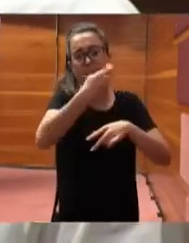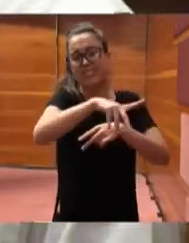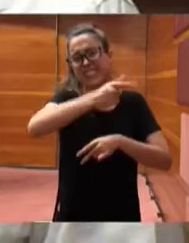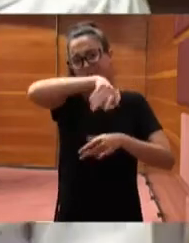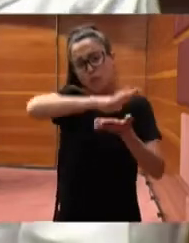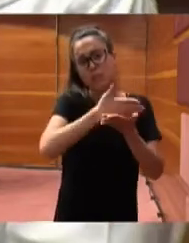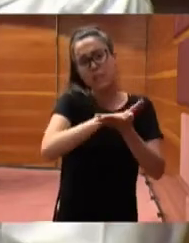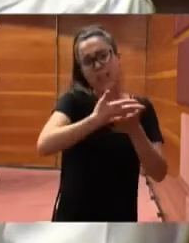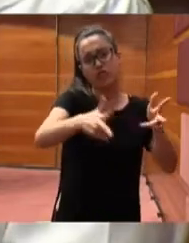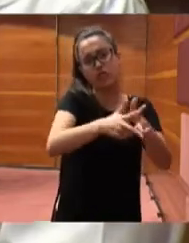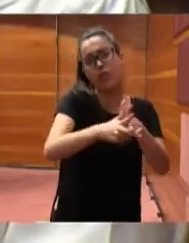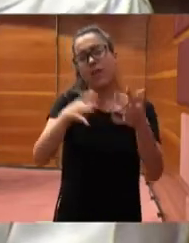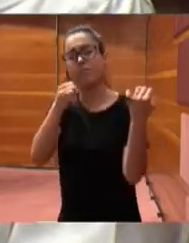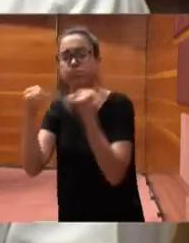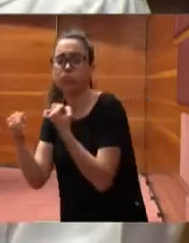antes, y ha producido